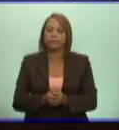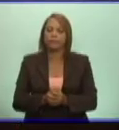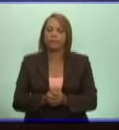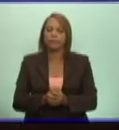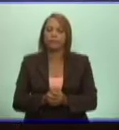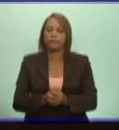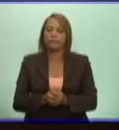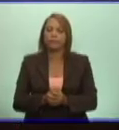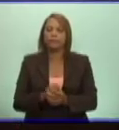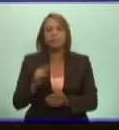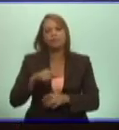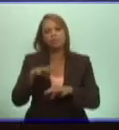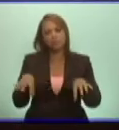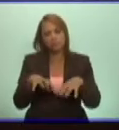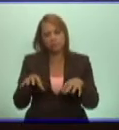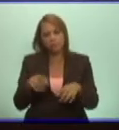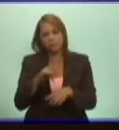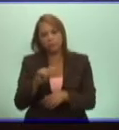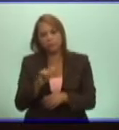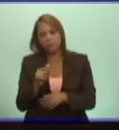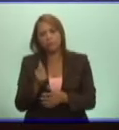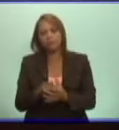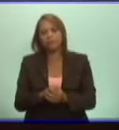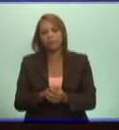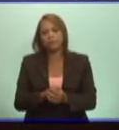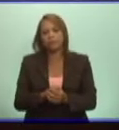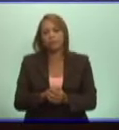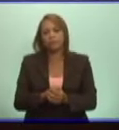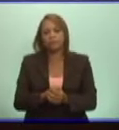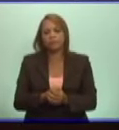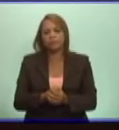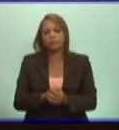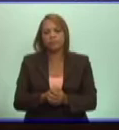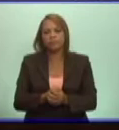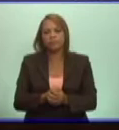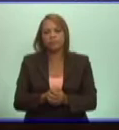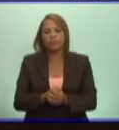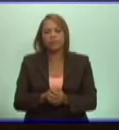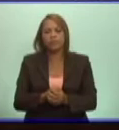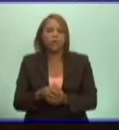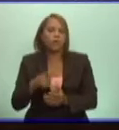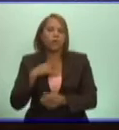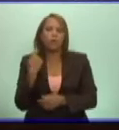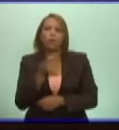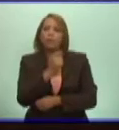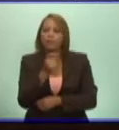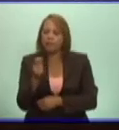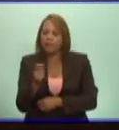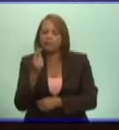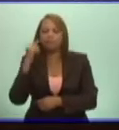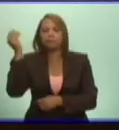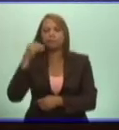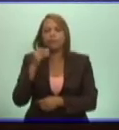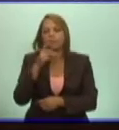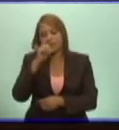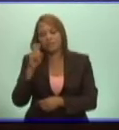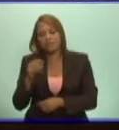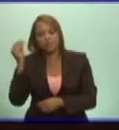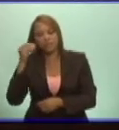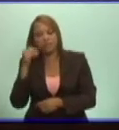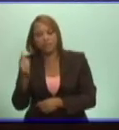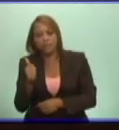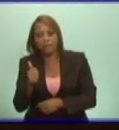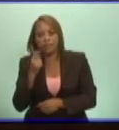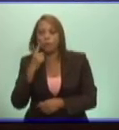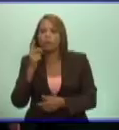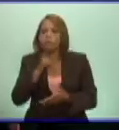Estas situaciones se dan y esa actualización del diagnóstico nos la va a dar la revisión de libretas que hagamos, el intercambio con los niños, el intercambio